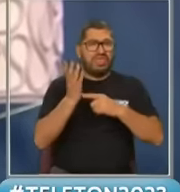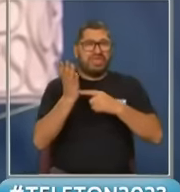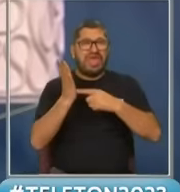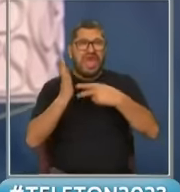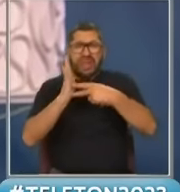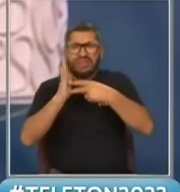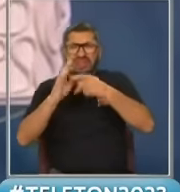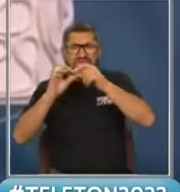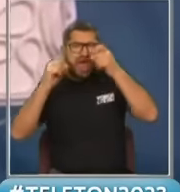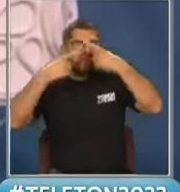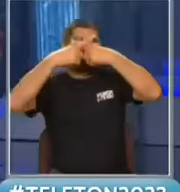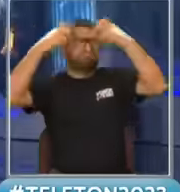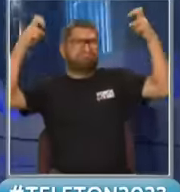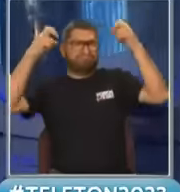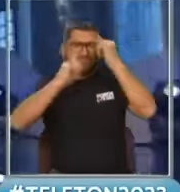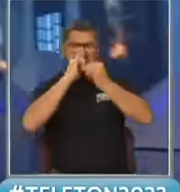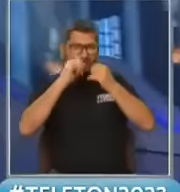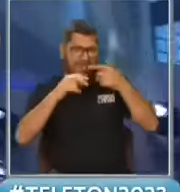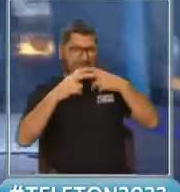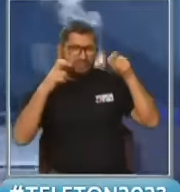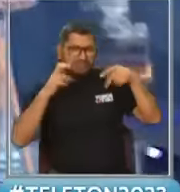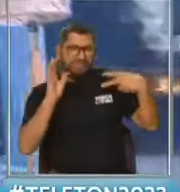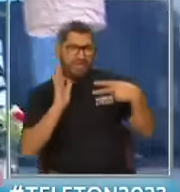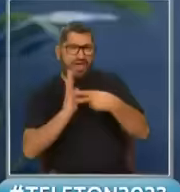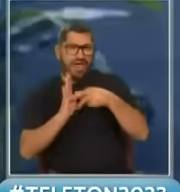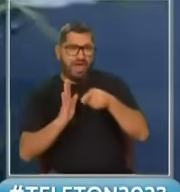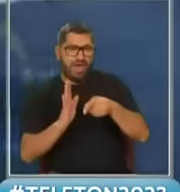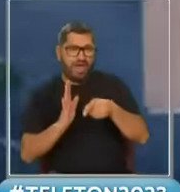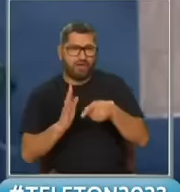Yo, weón, ¿cómo no se le corta la luz a estos conches?